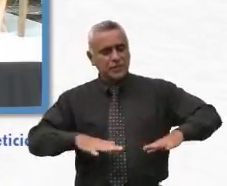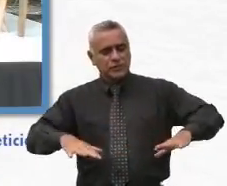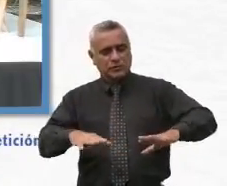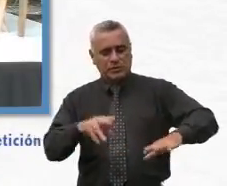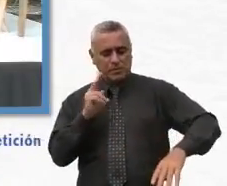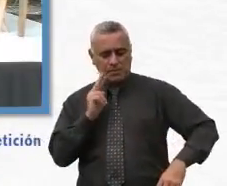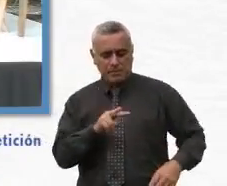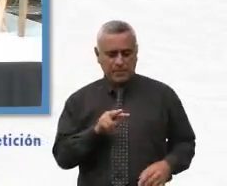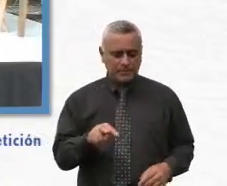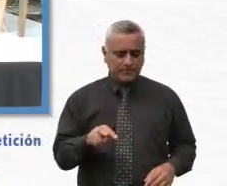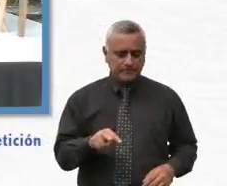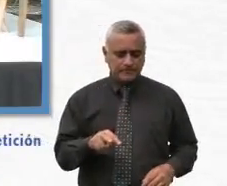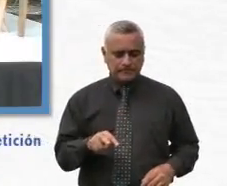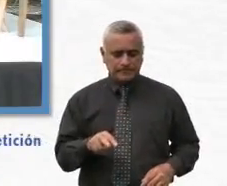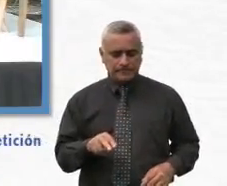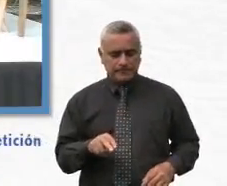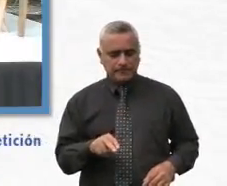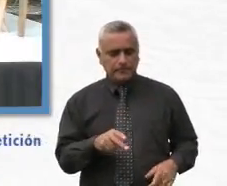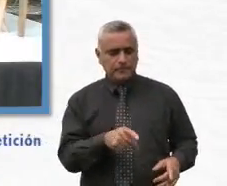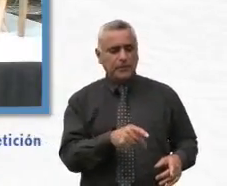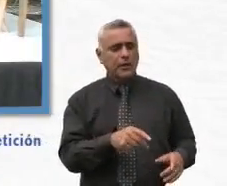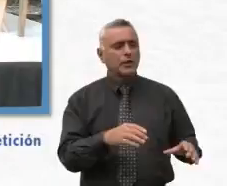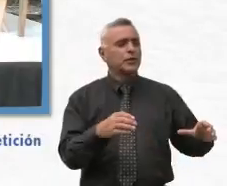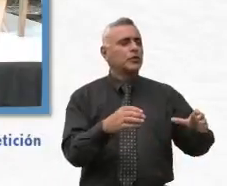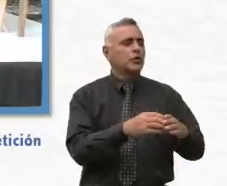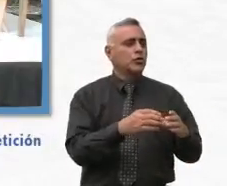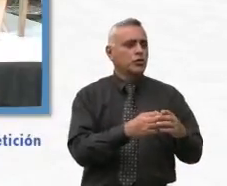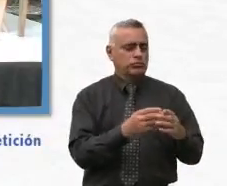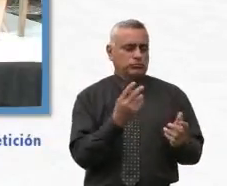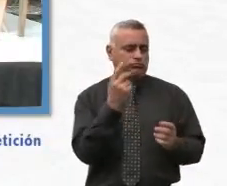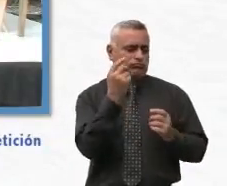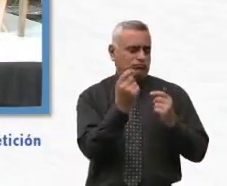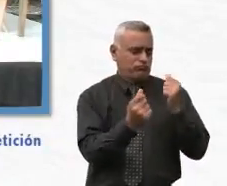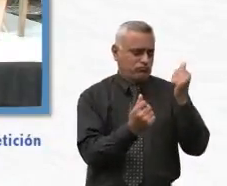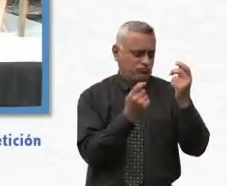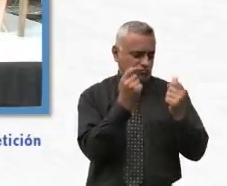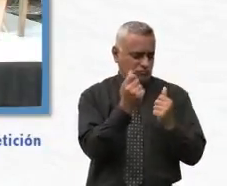en los territorios vemos presencia de las economías del narcotráfico,